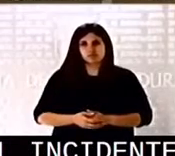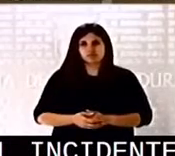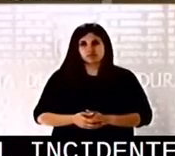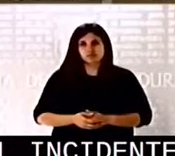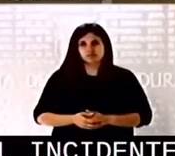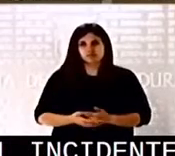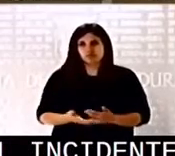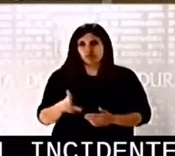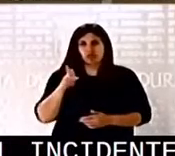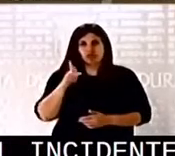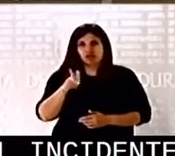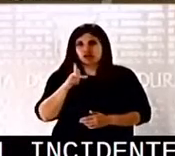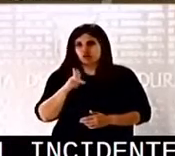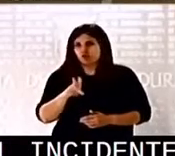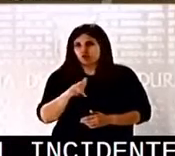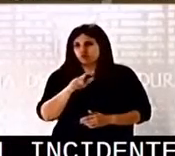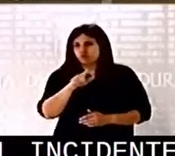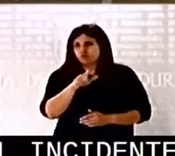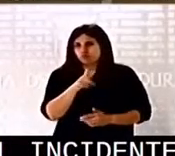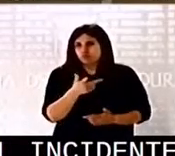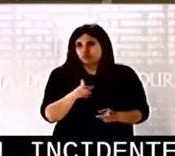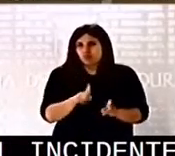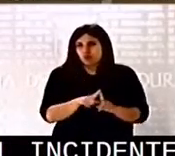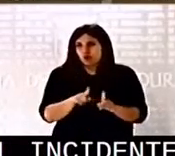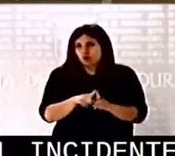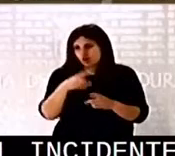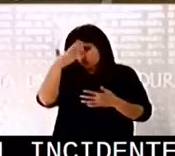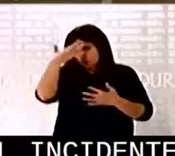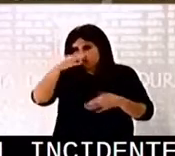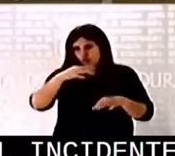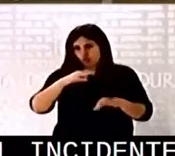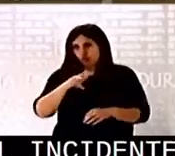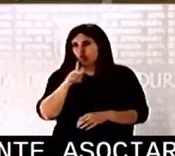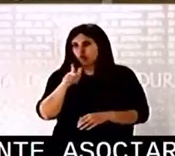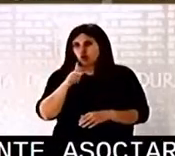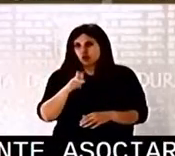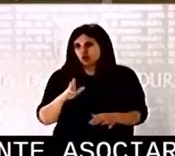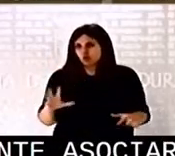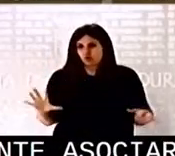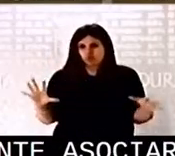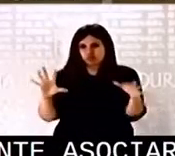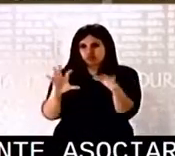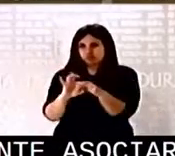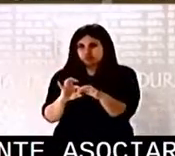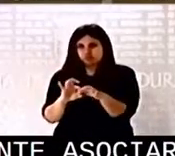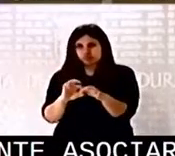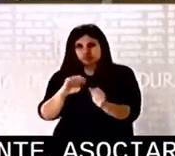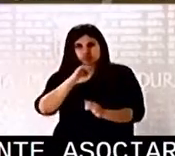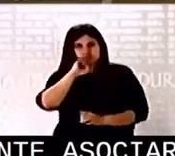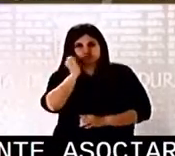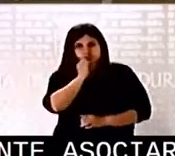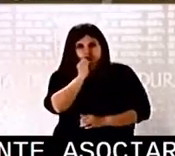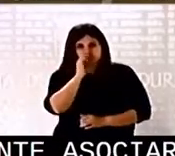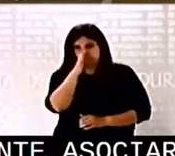Tienen todo su derecho, obviamente, a asociarse y a establecer las